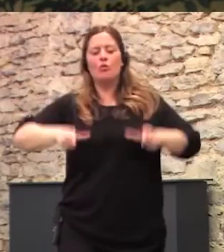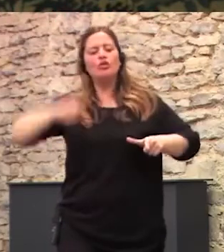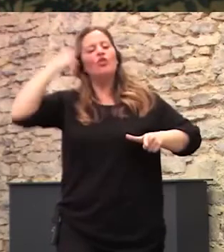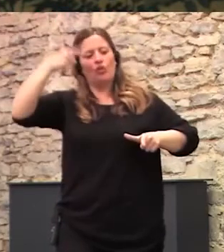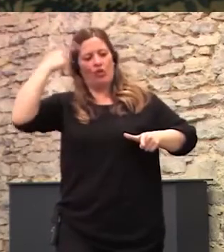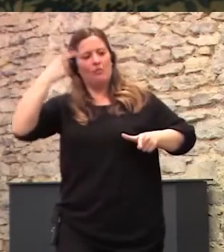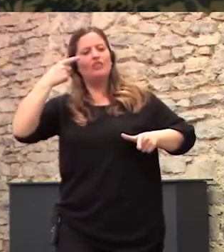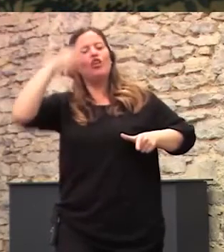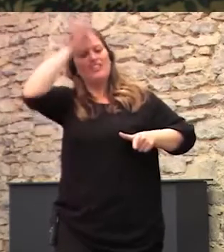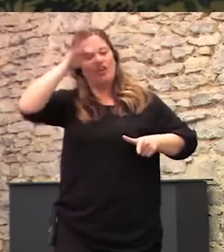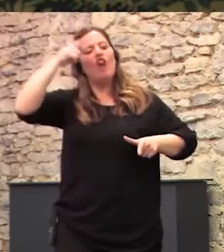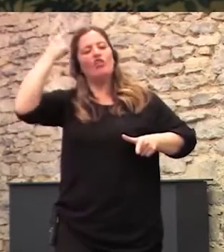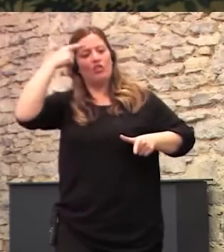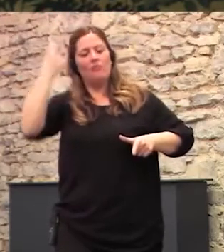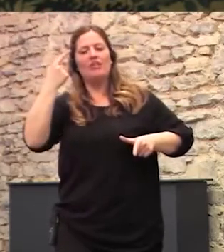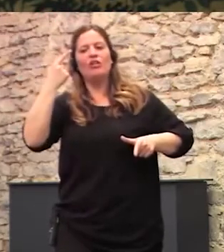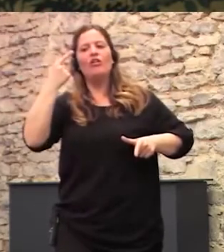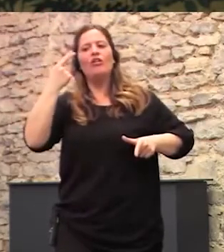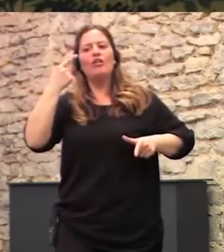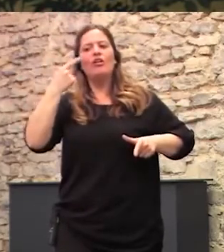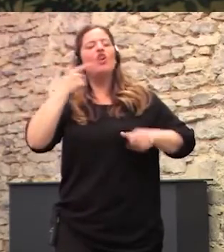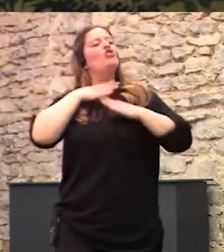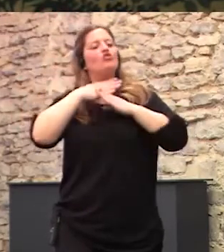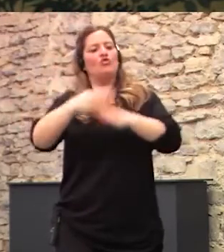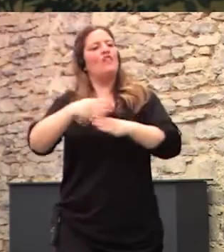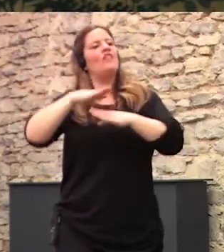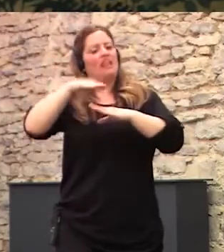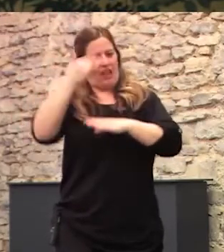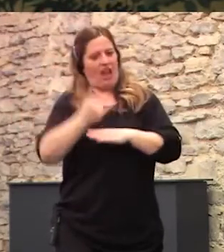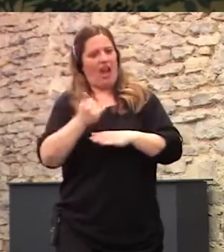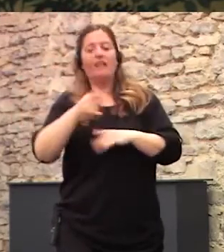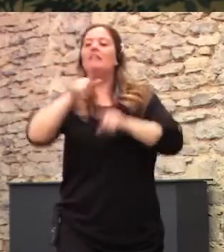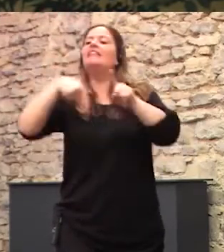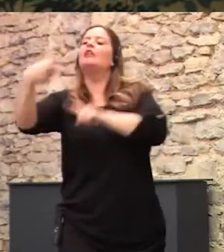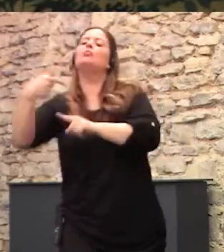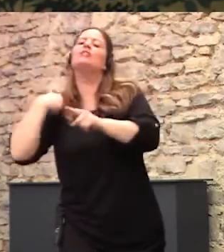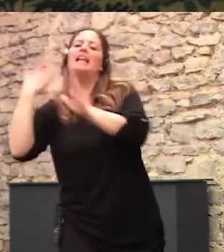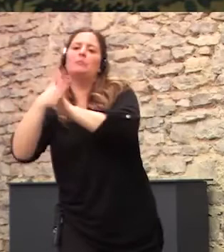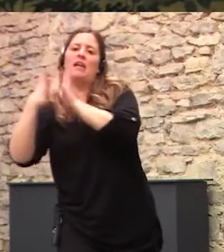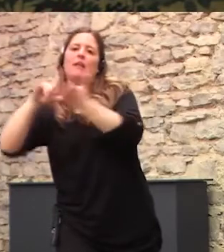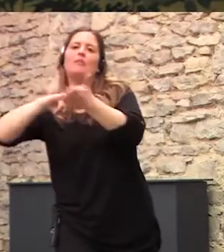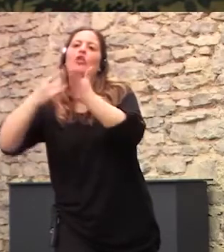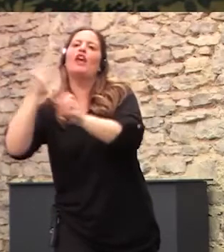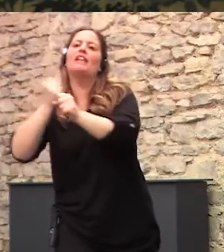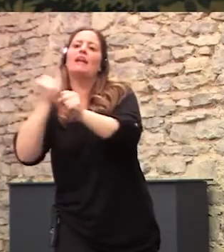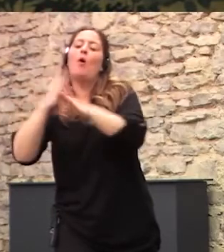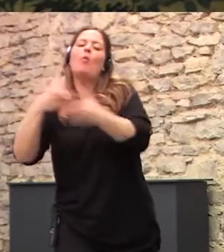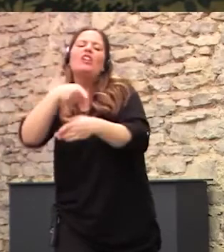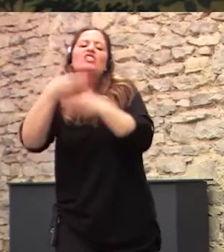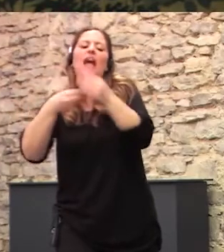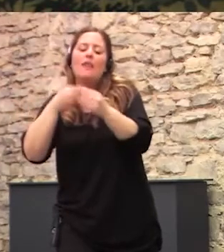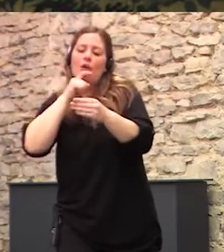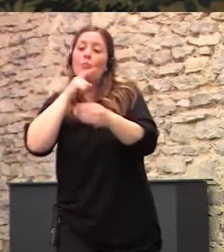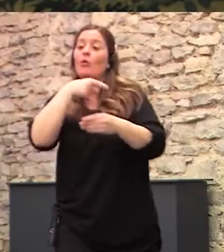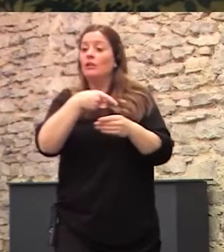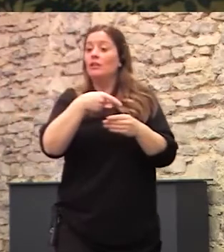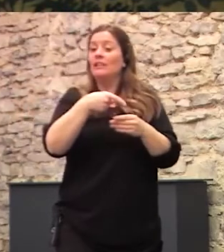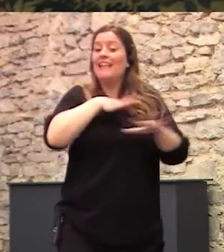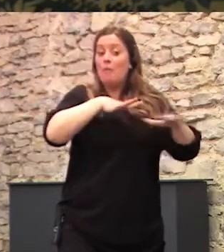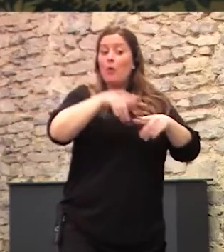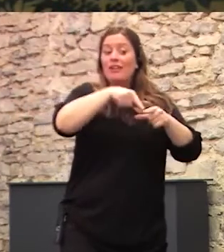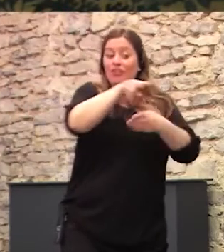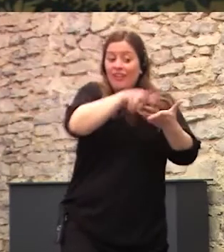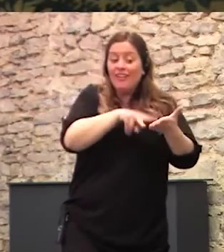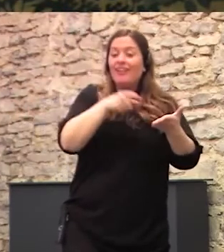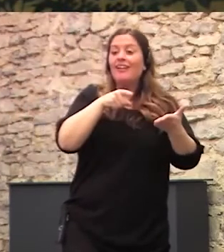teórico necesario. Lo voy a explicar más en la metodología de trabajo, ¿eh?, cómo se hace esto. Lo integran mujeres en su